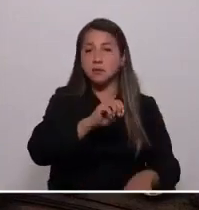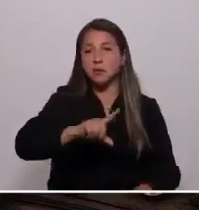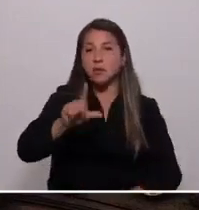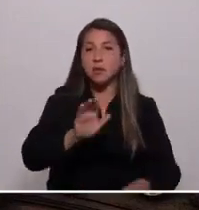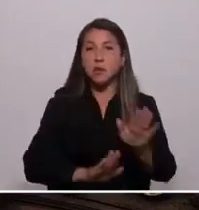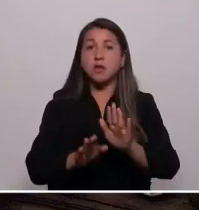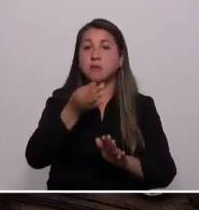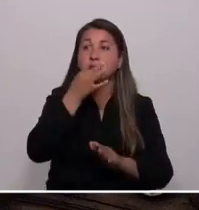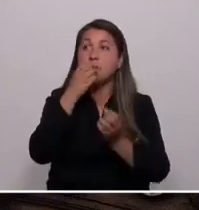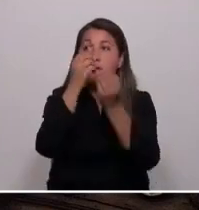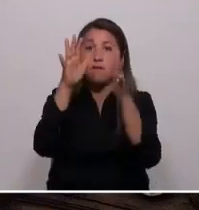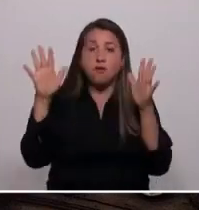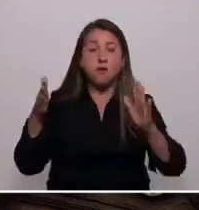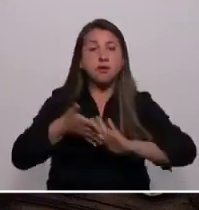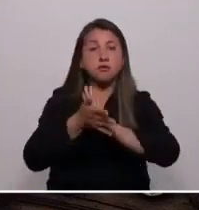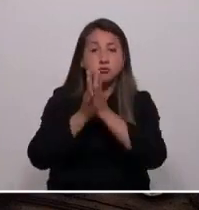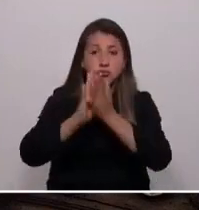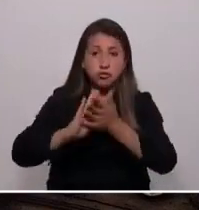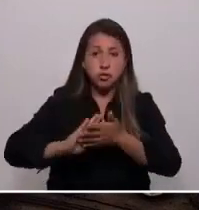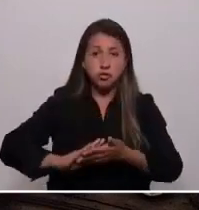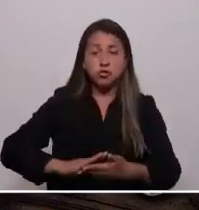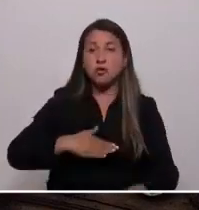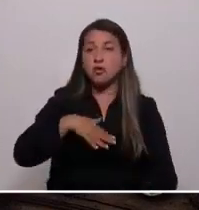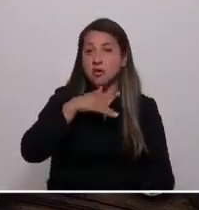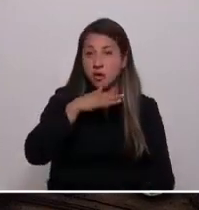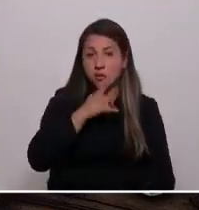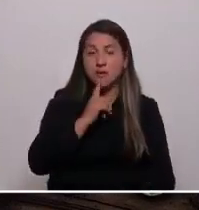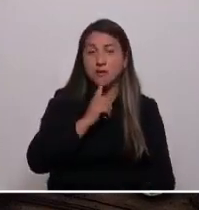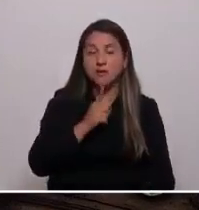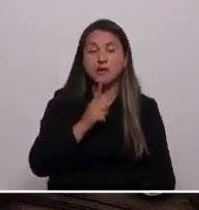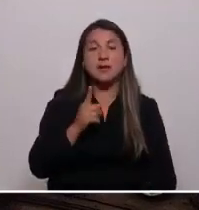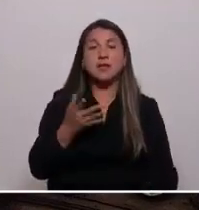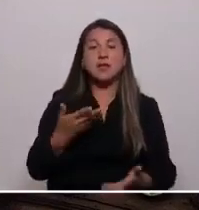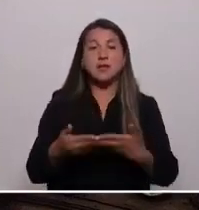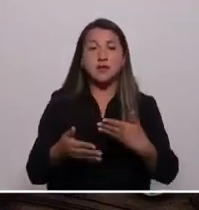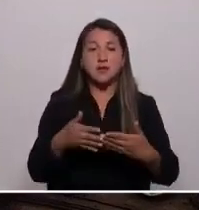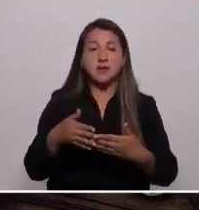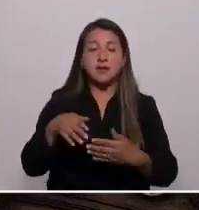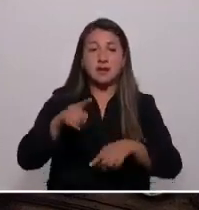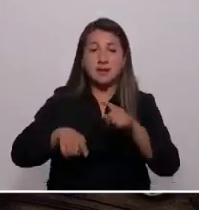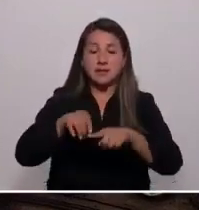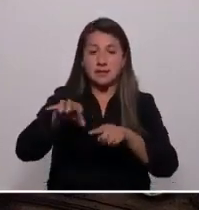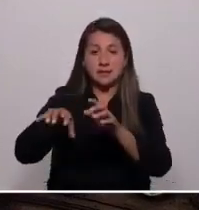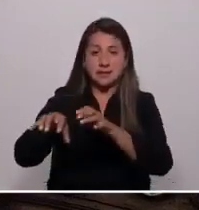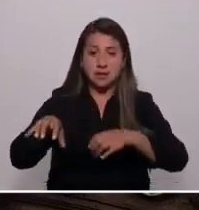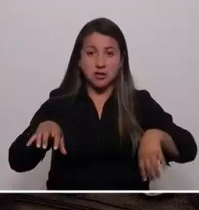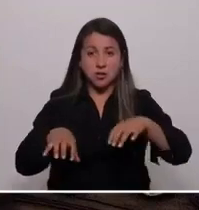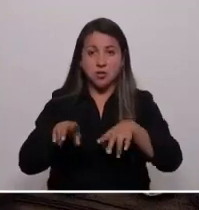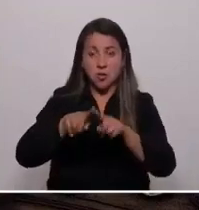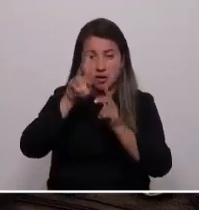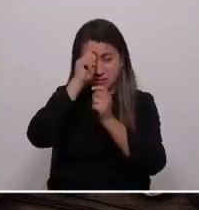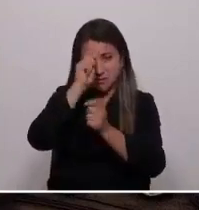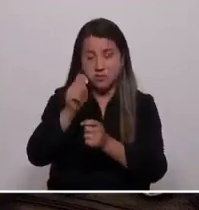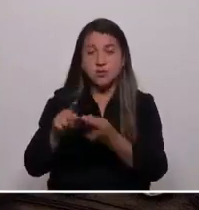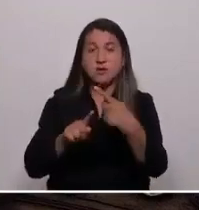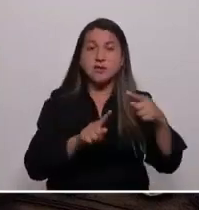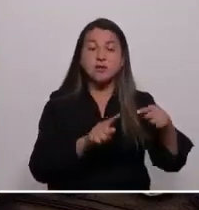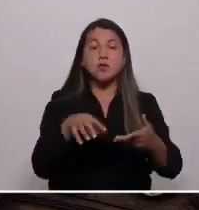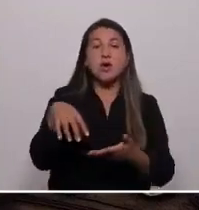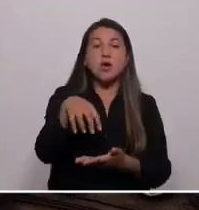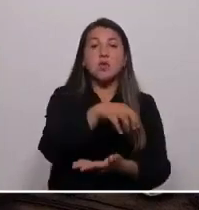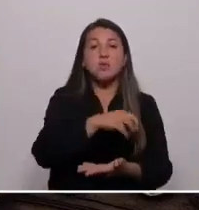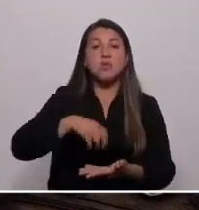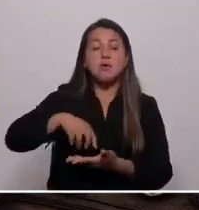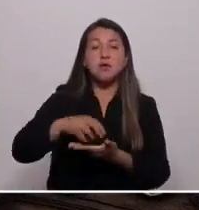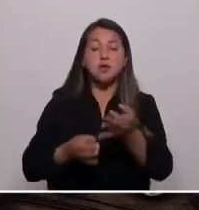bosques y todos los cuerpos de agua que componen la red hidrográfica en los territorios así como el reconocimiento de la plurinacionalidad el pluralismo